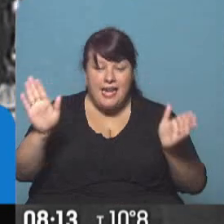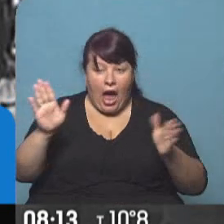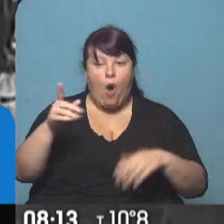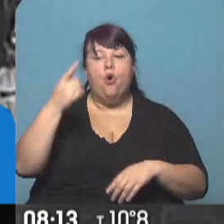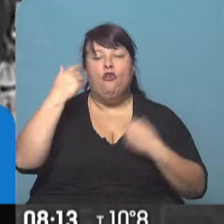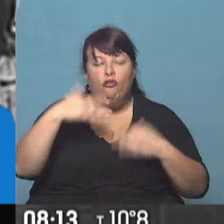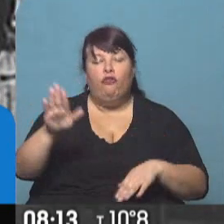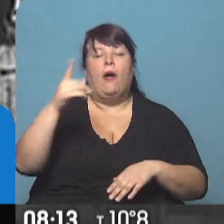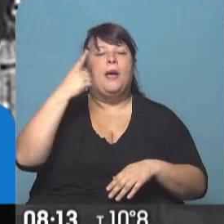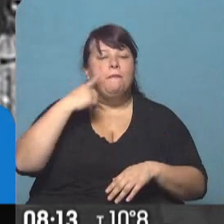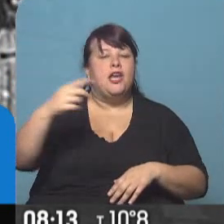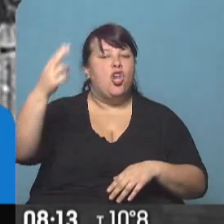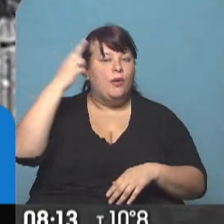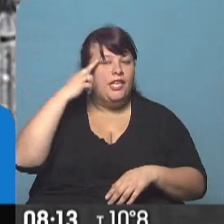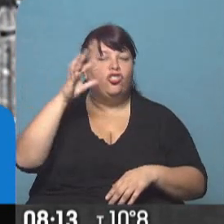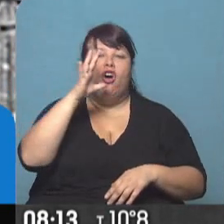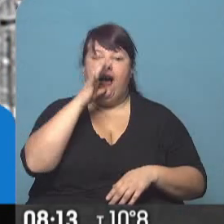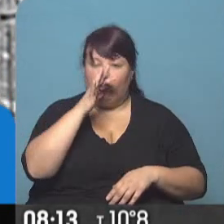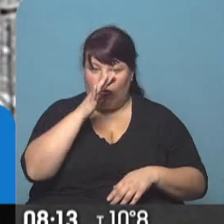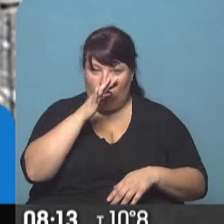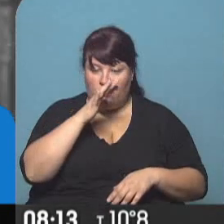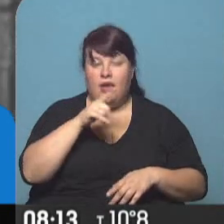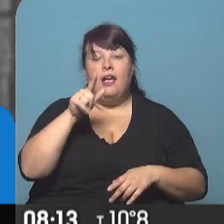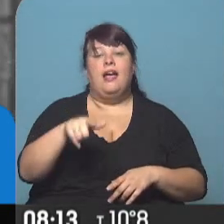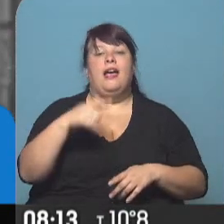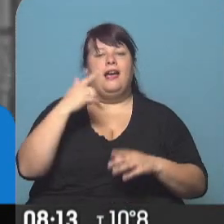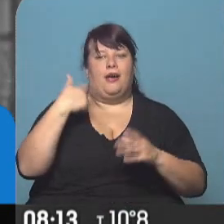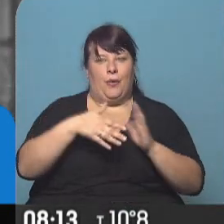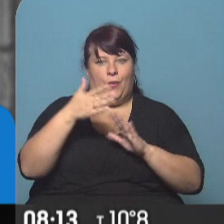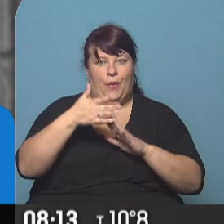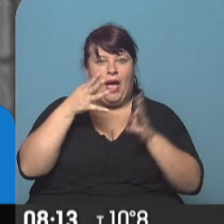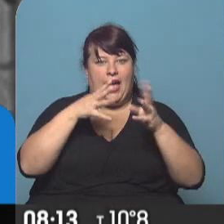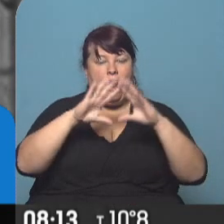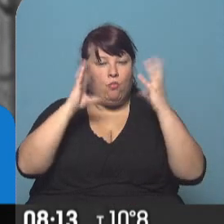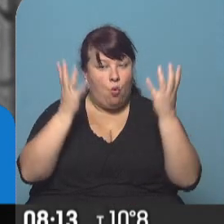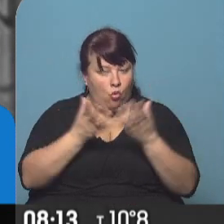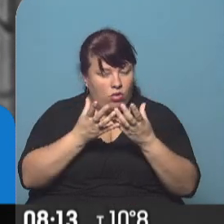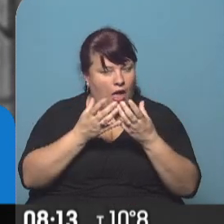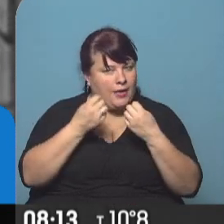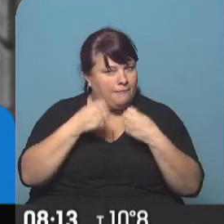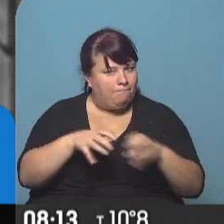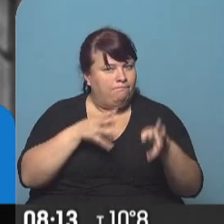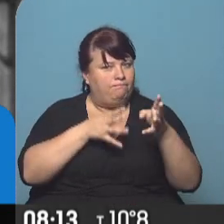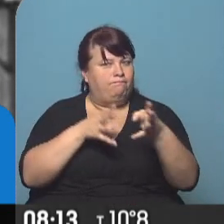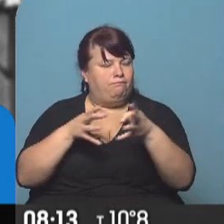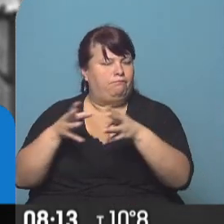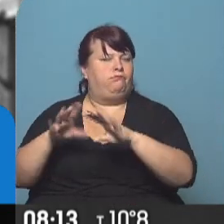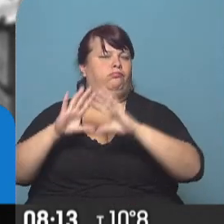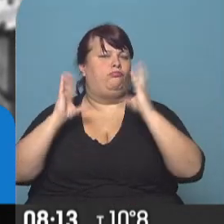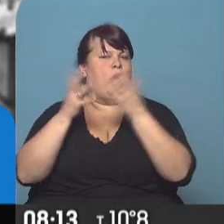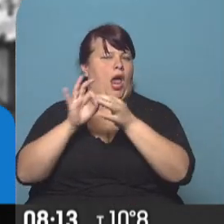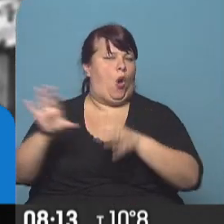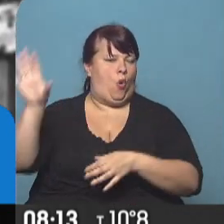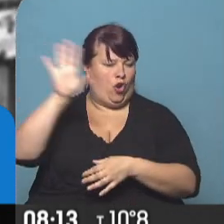se realizó en 1914, cuando las sombras de la Primera Guerra Mundial comenzaban a apoderarse de